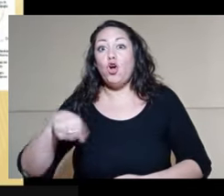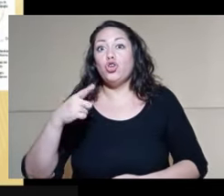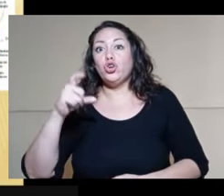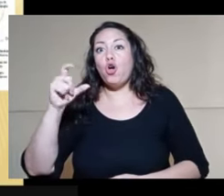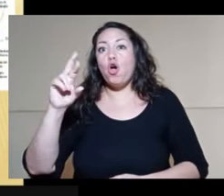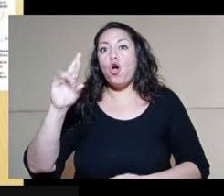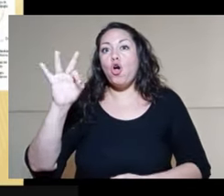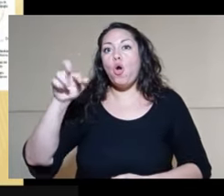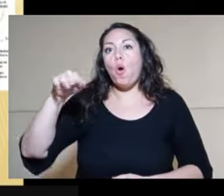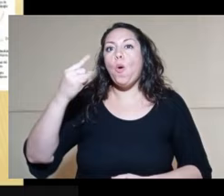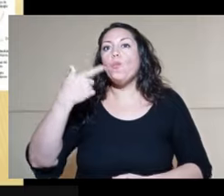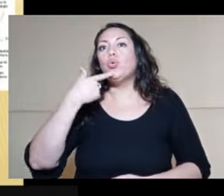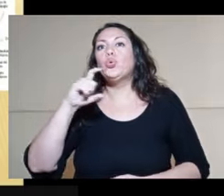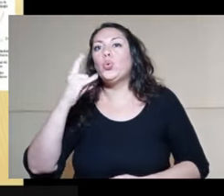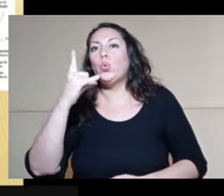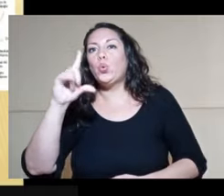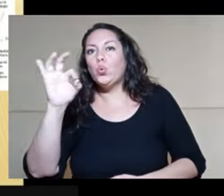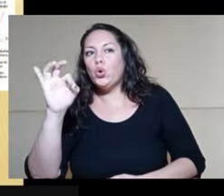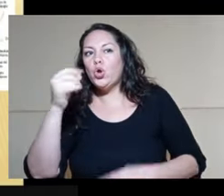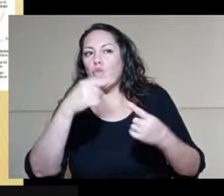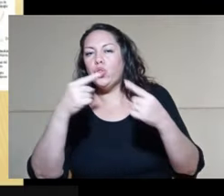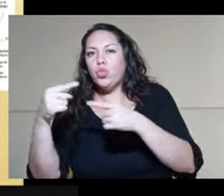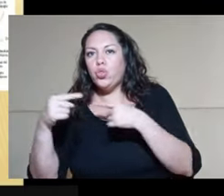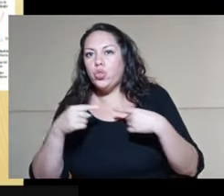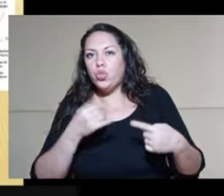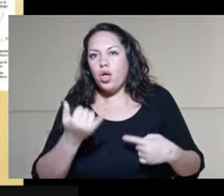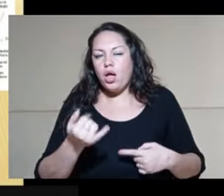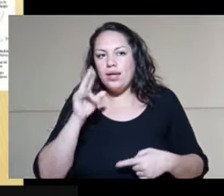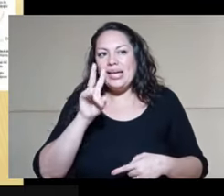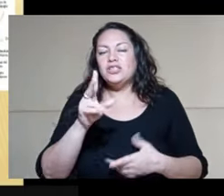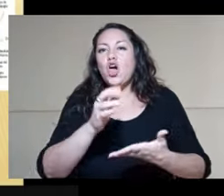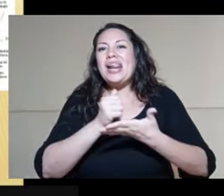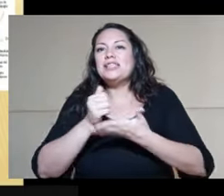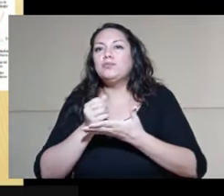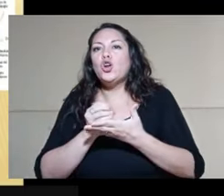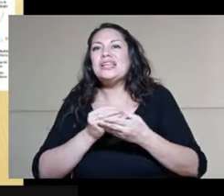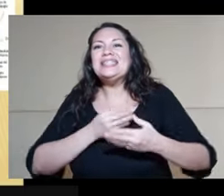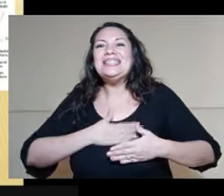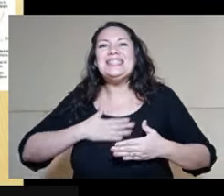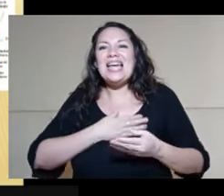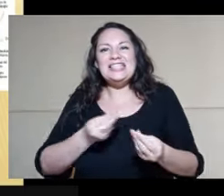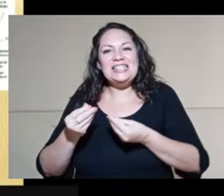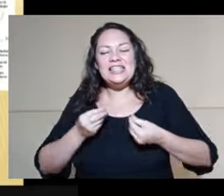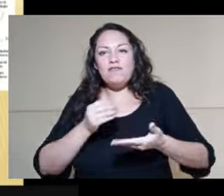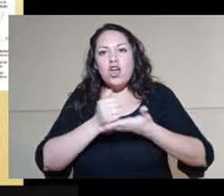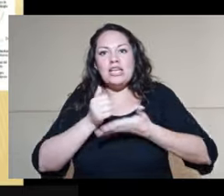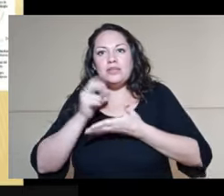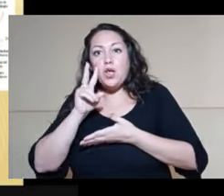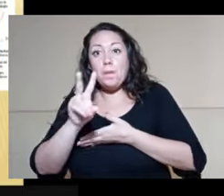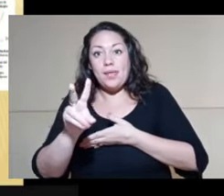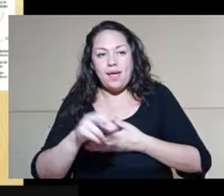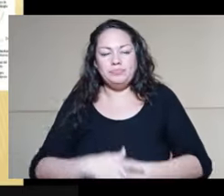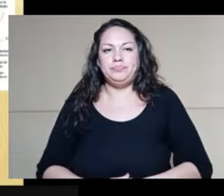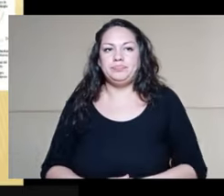¿Sí? Acá tenemos otro corpúsculo. ¿Mm? Y así son los distintos corpúsculos. Por eso, estos son los receptores sensitivos.